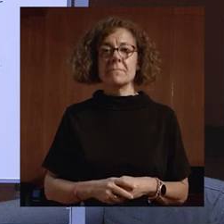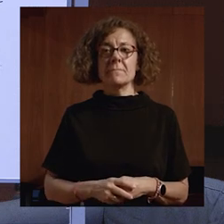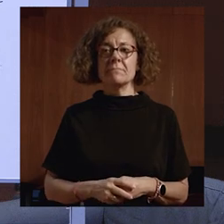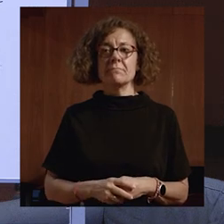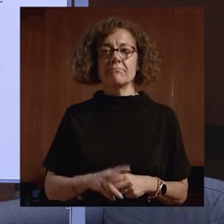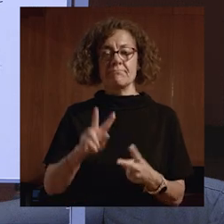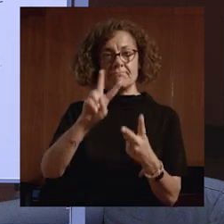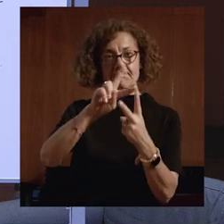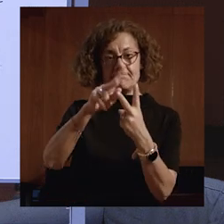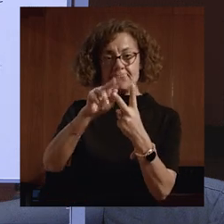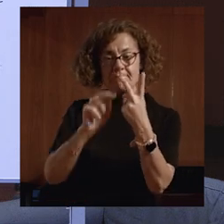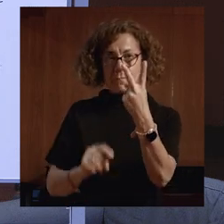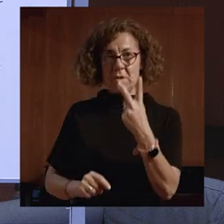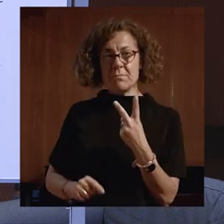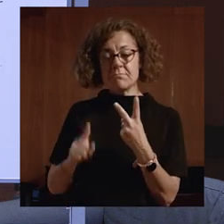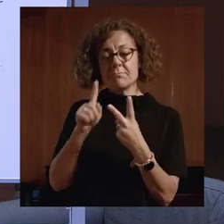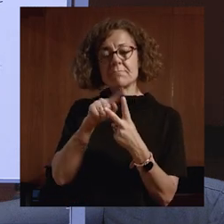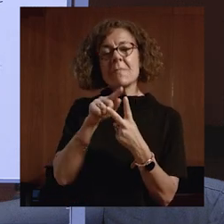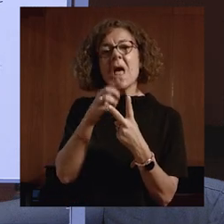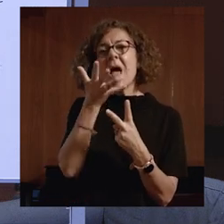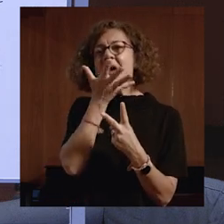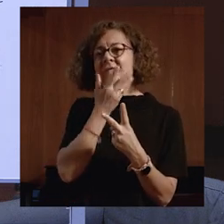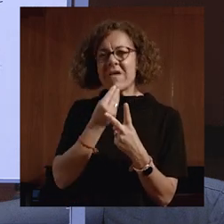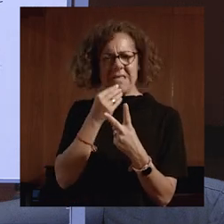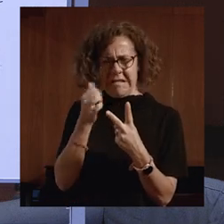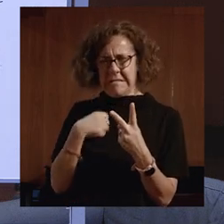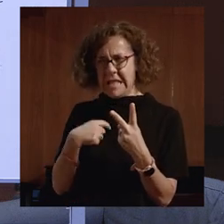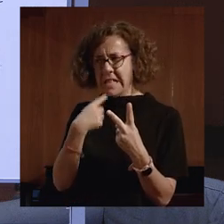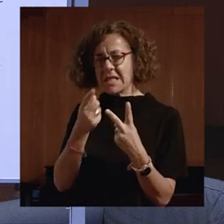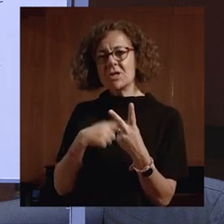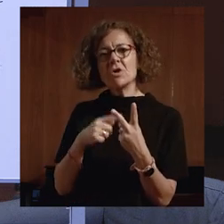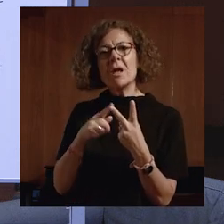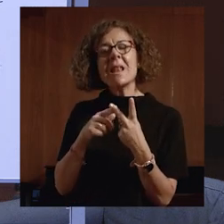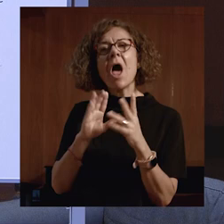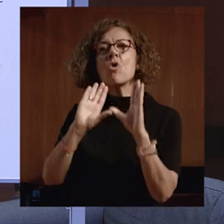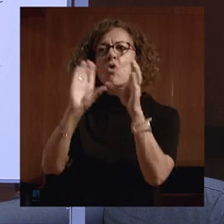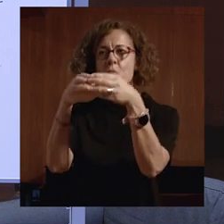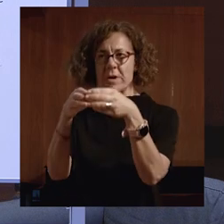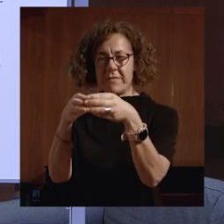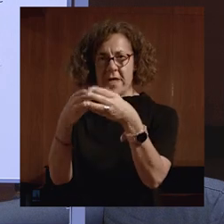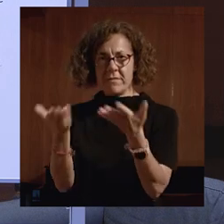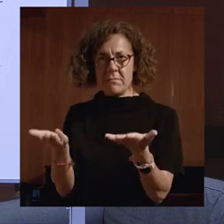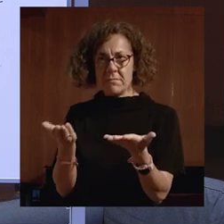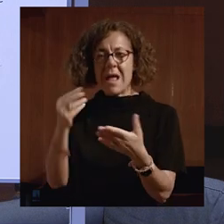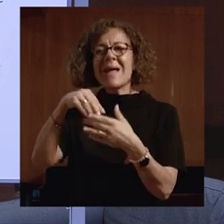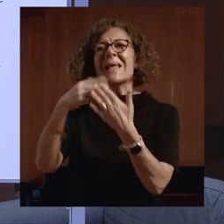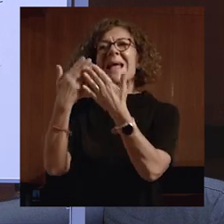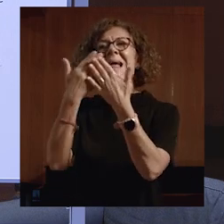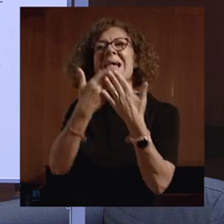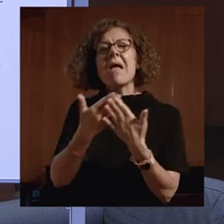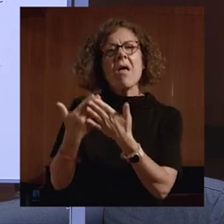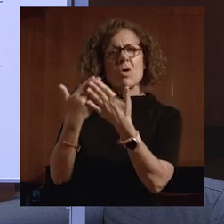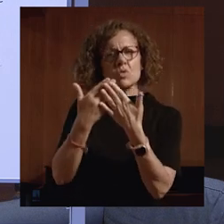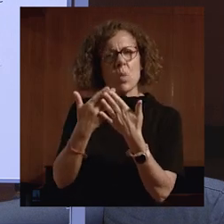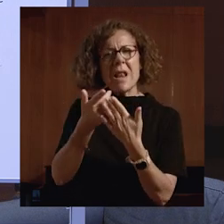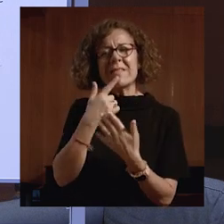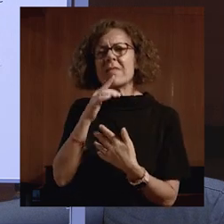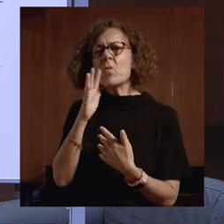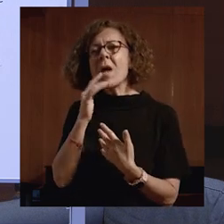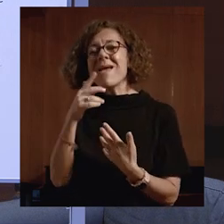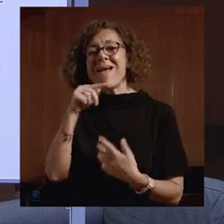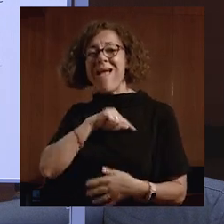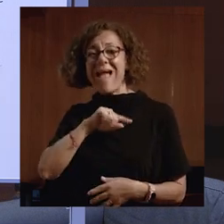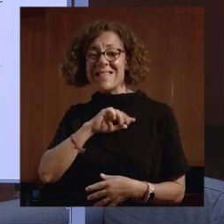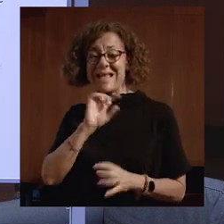tenemos dos cosas. La belleza, que han mencionado, y la comunidad. En la entrada de la escuela pone que no hay ética sin estética y no hay estética sin